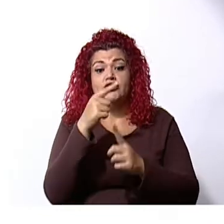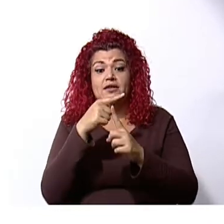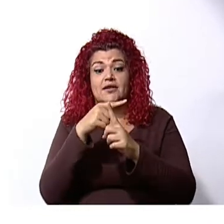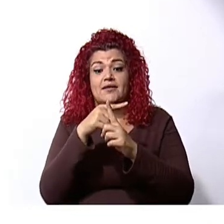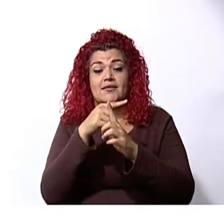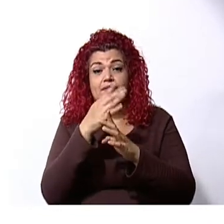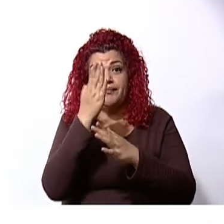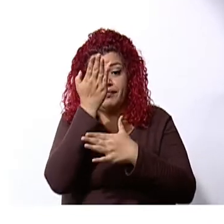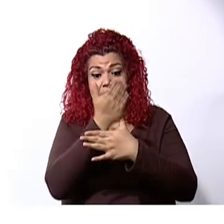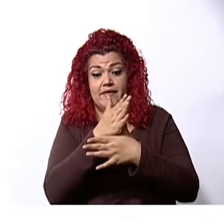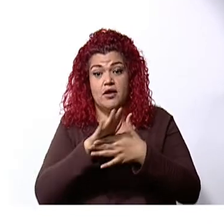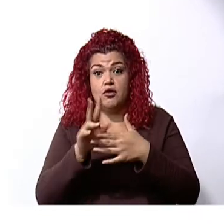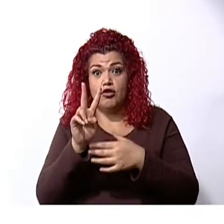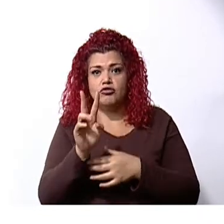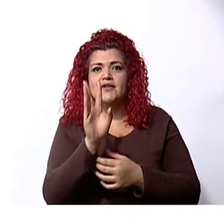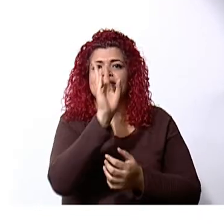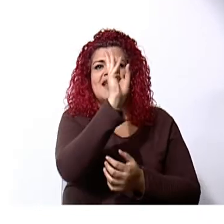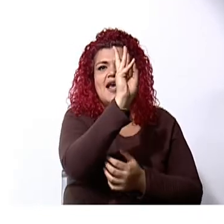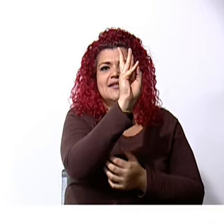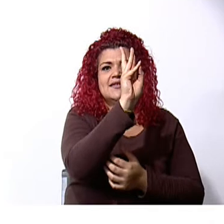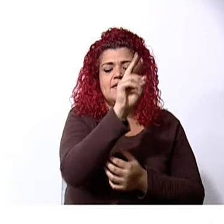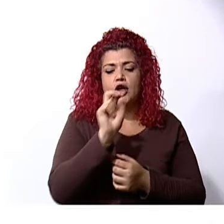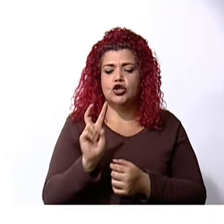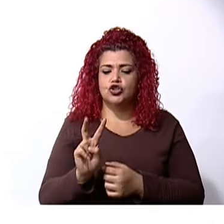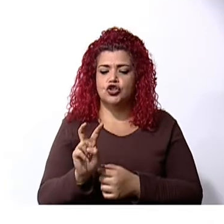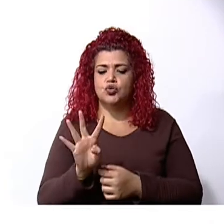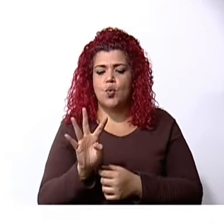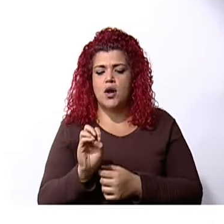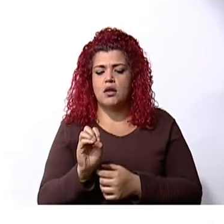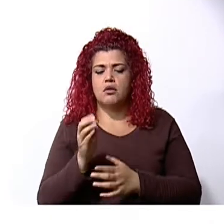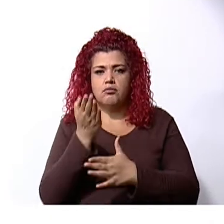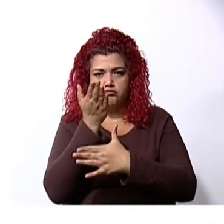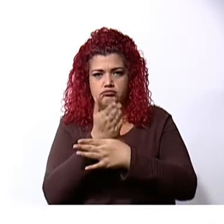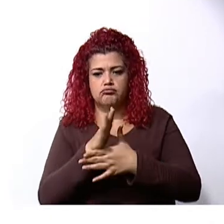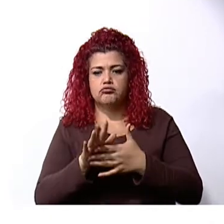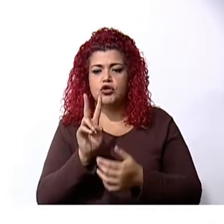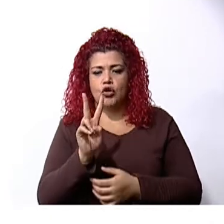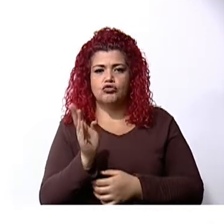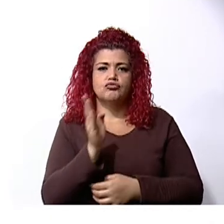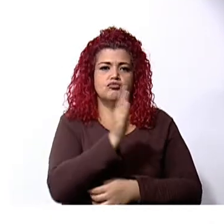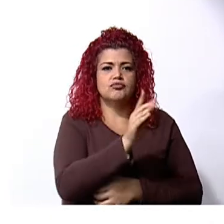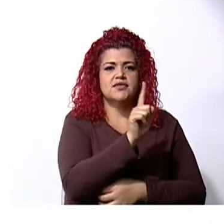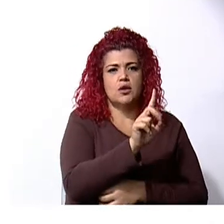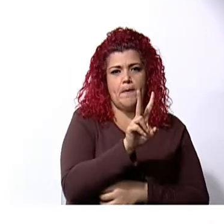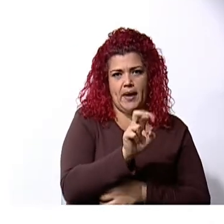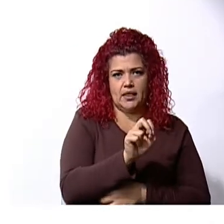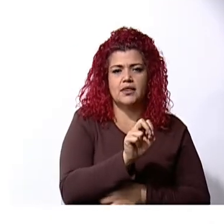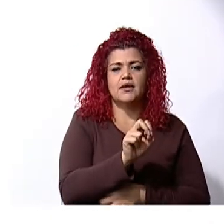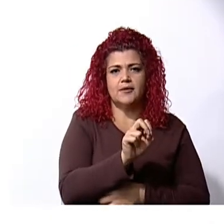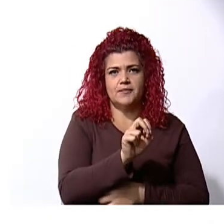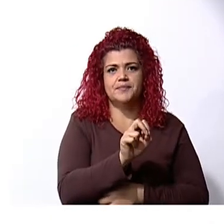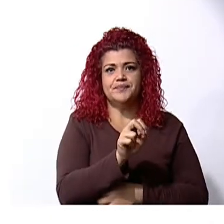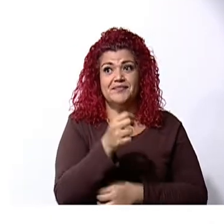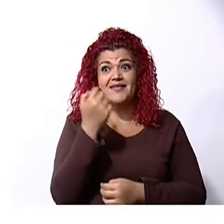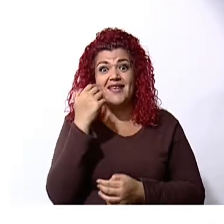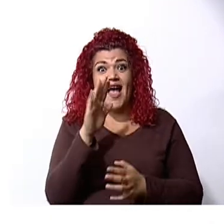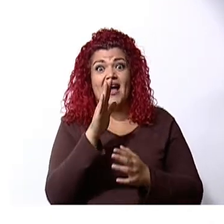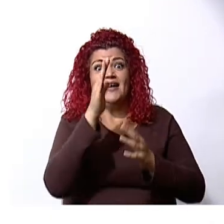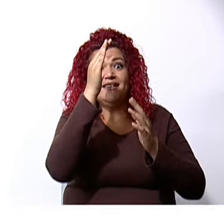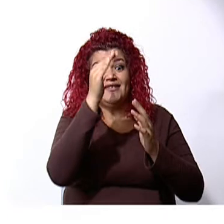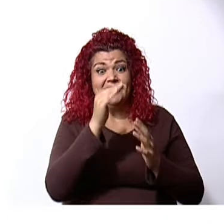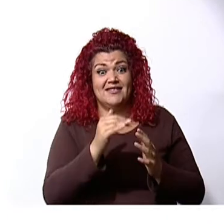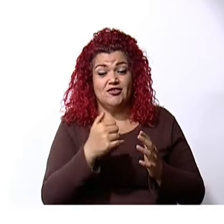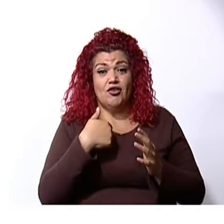6. 240 entre 2, 120. Ahora, si dividimos las 12 galletas